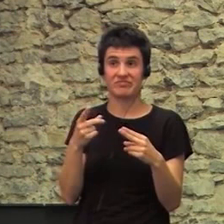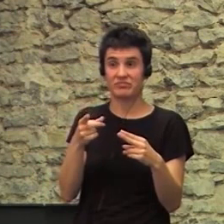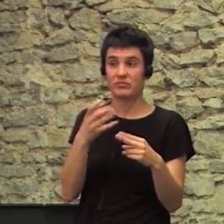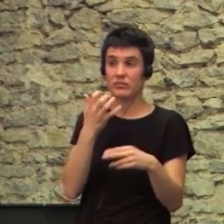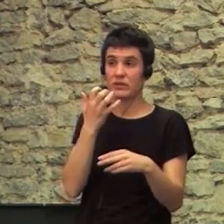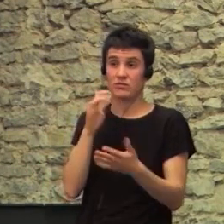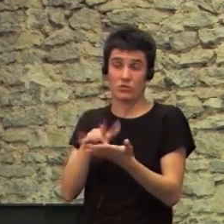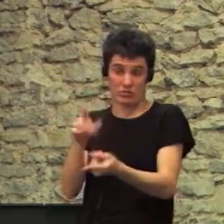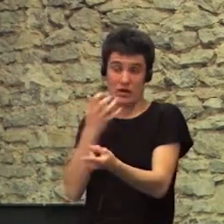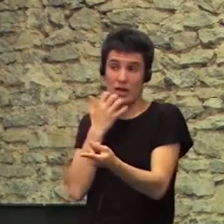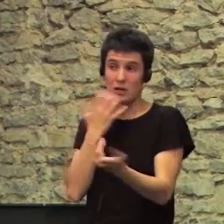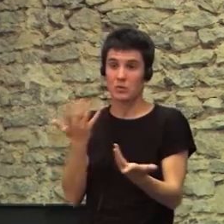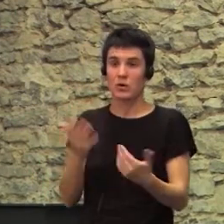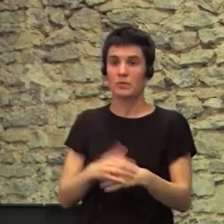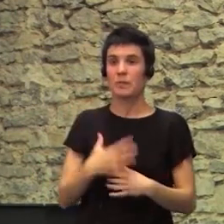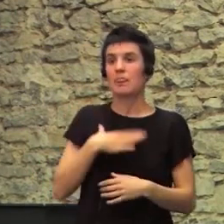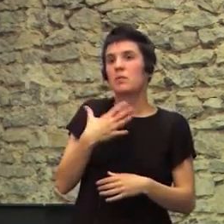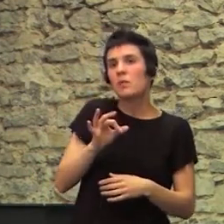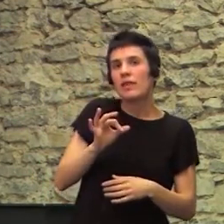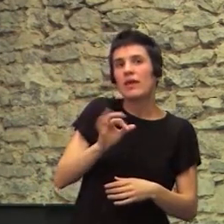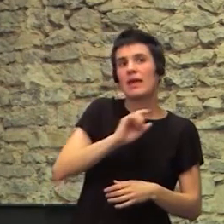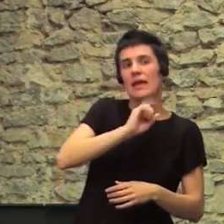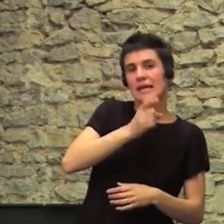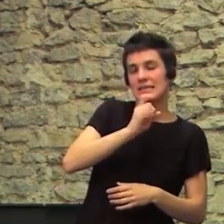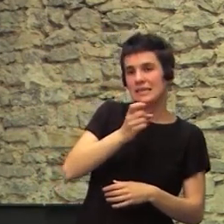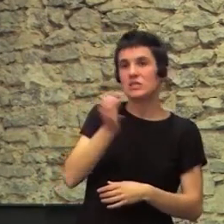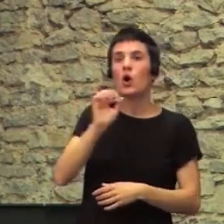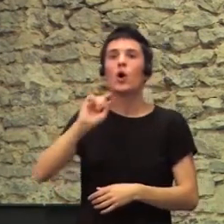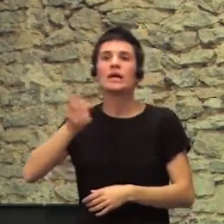ejemplo, que se puede ser XX o XY, pero